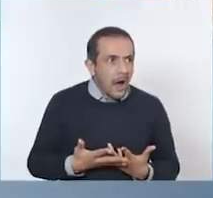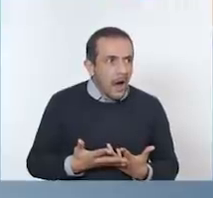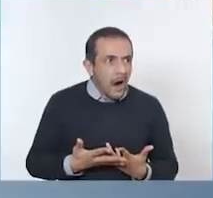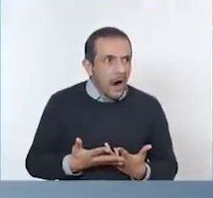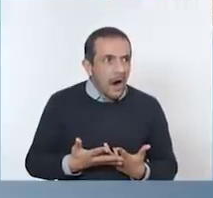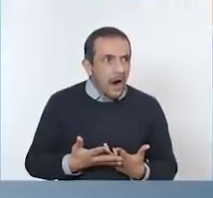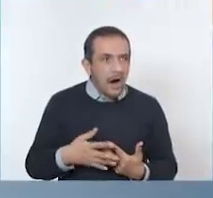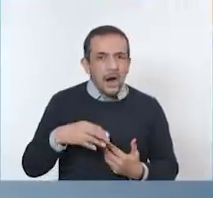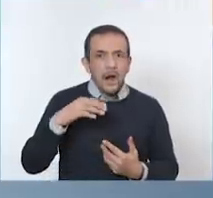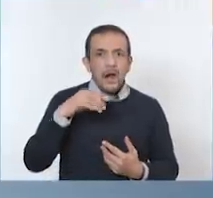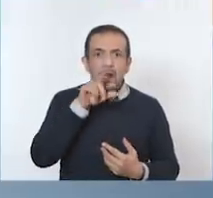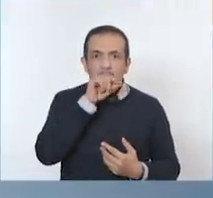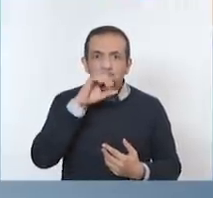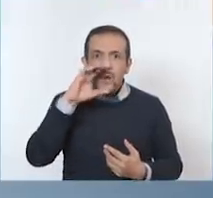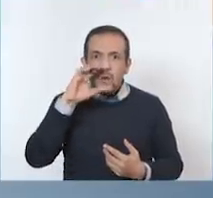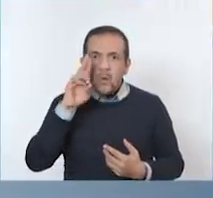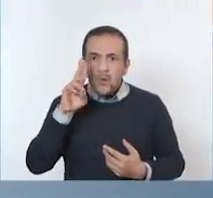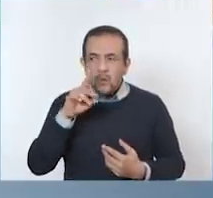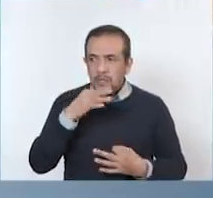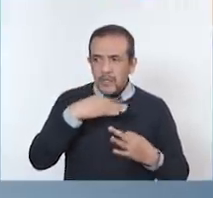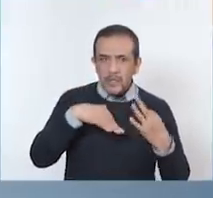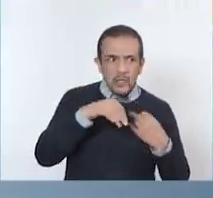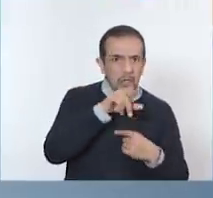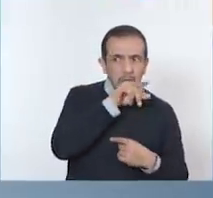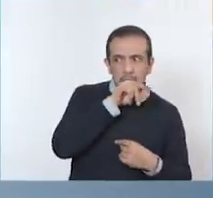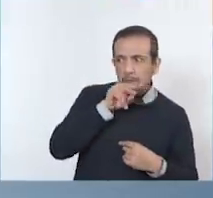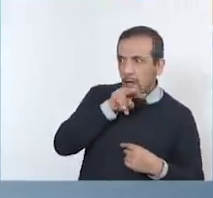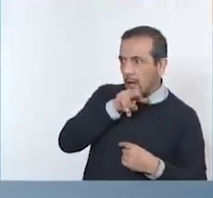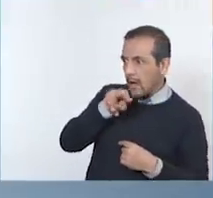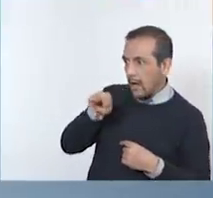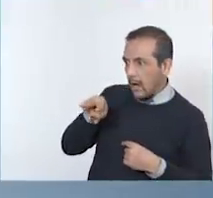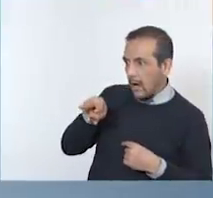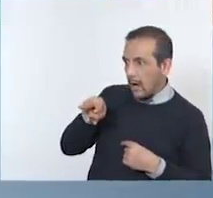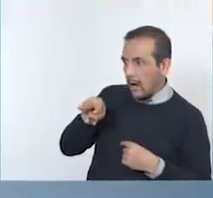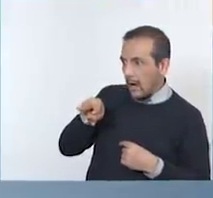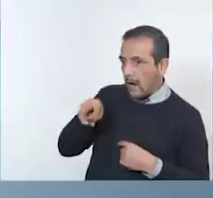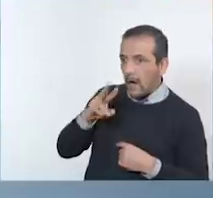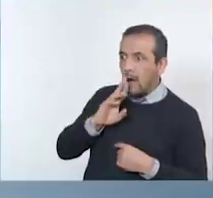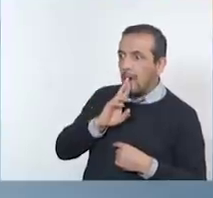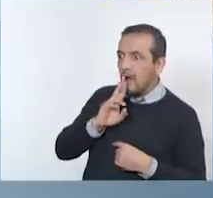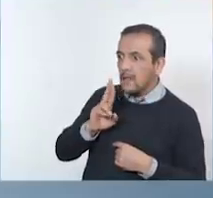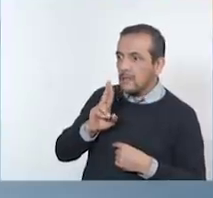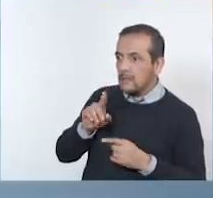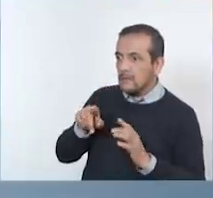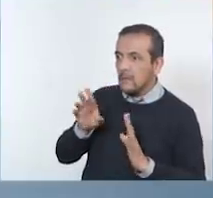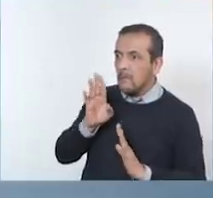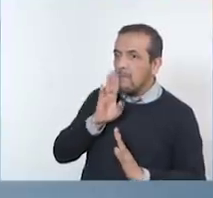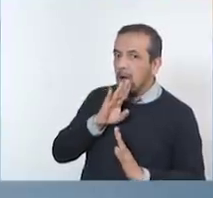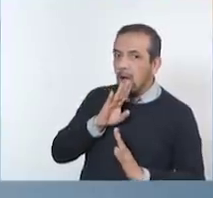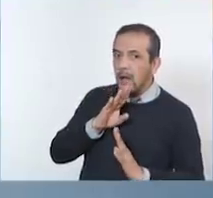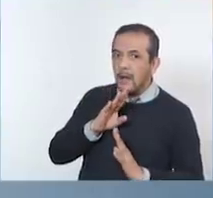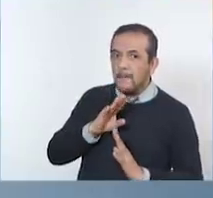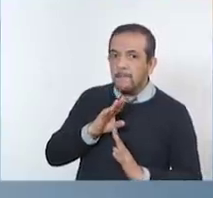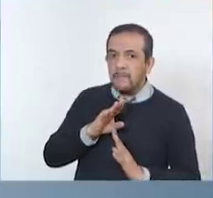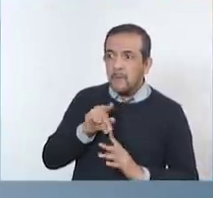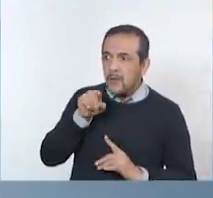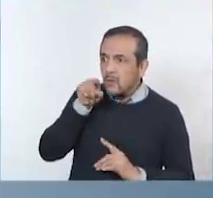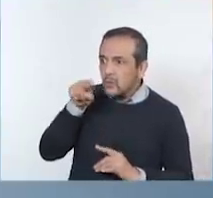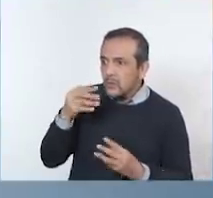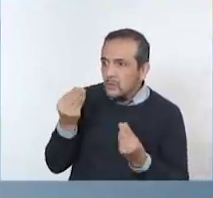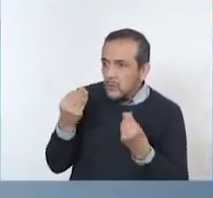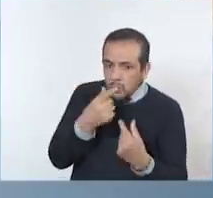¿Qué? Todos los pájaros no podían creer la respuesta. Oiga, tenía